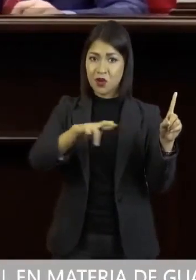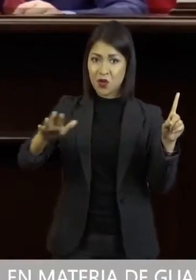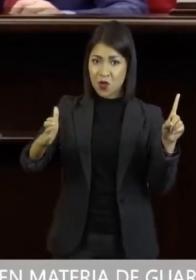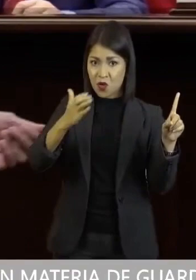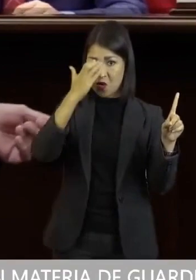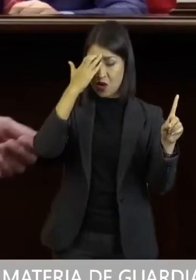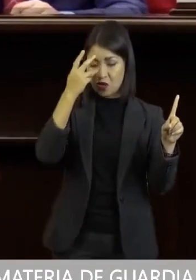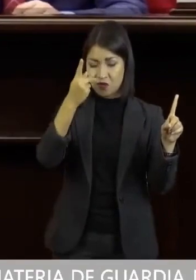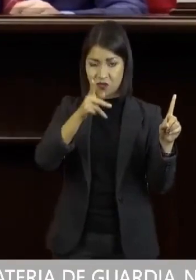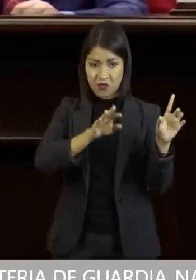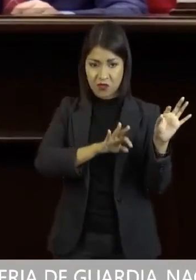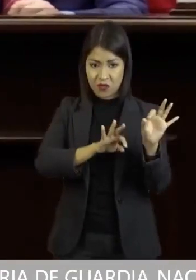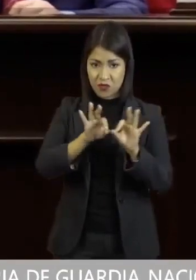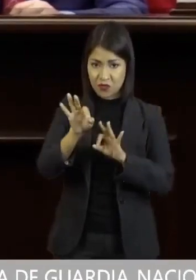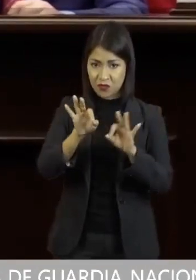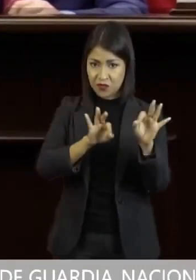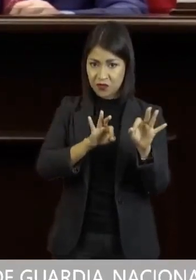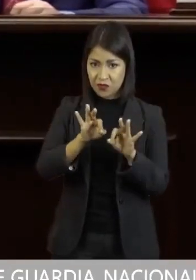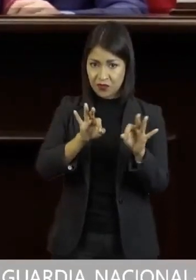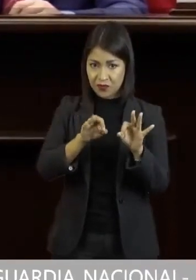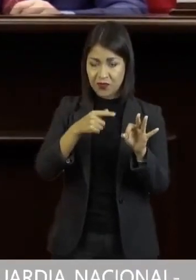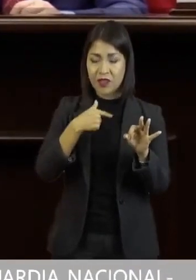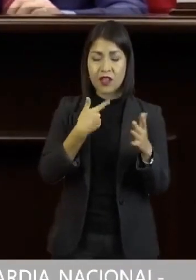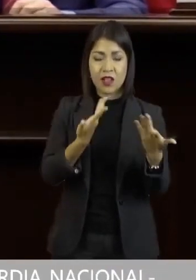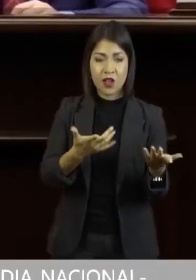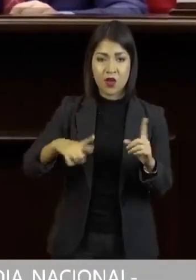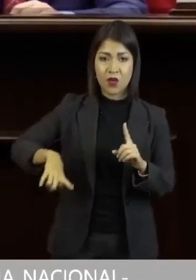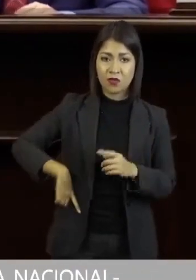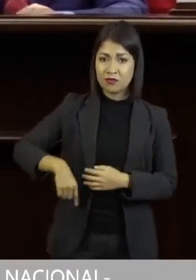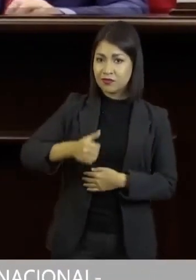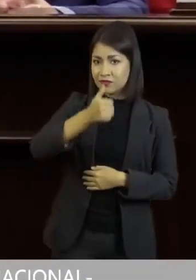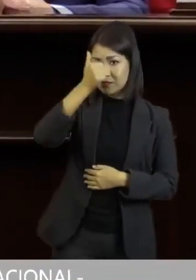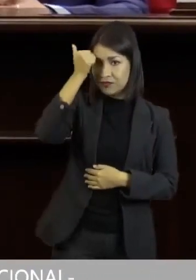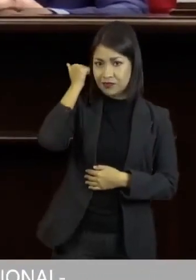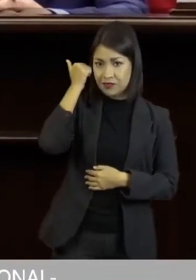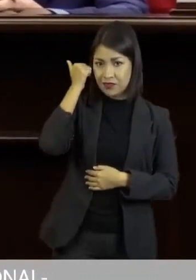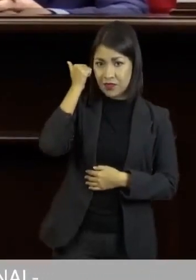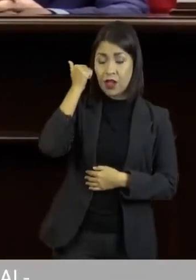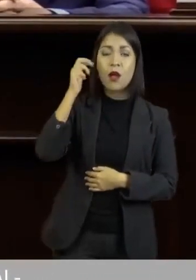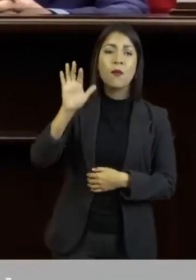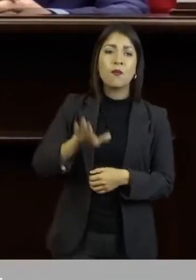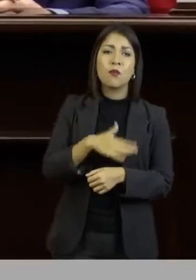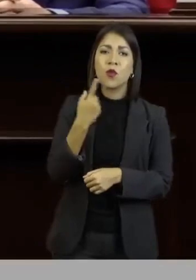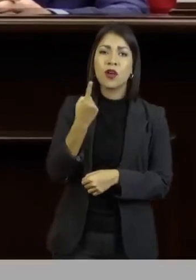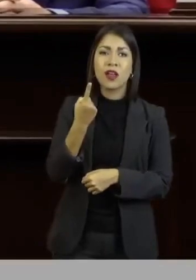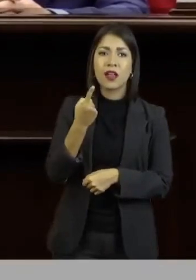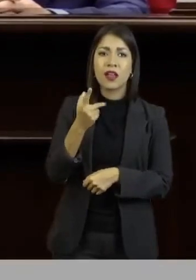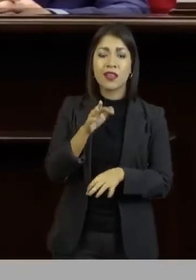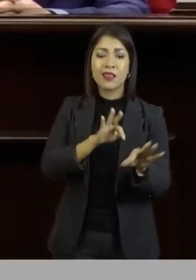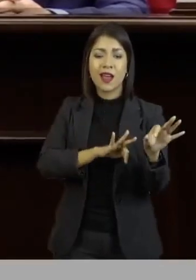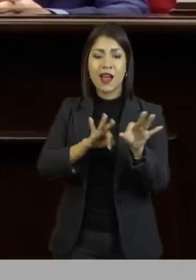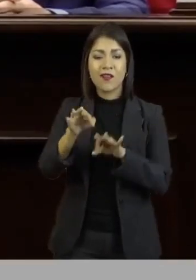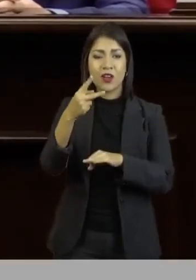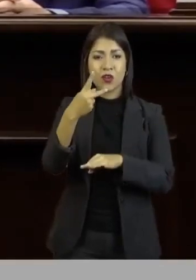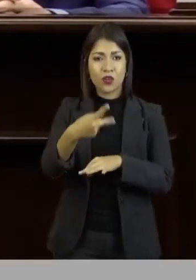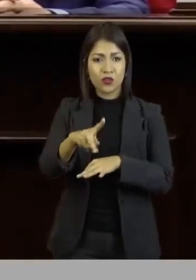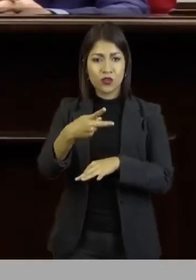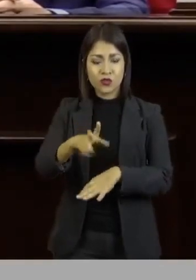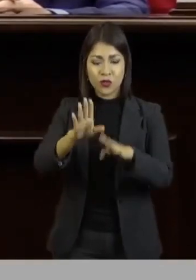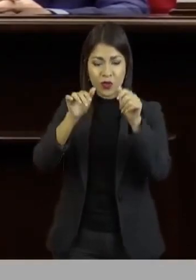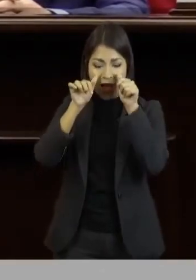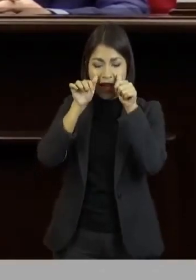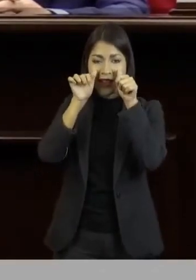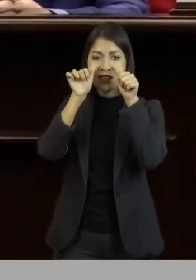de Ocampo, al gobernador Alfredo Ramírez Bedoya, por su trabajo, por su entrega, por su